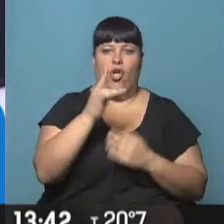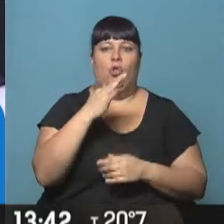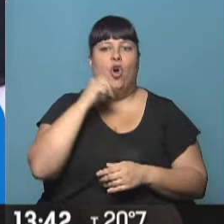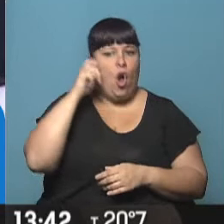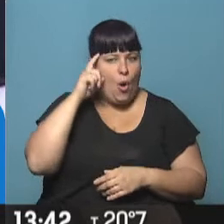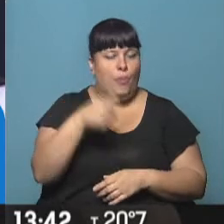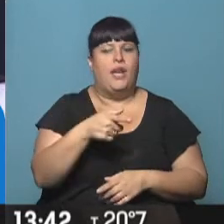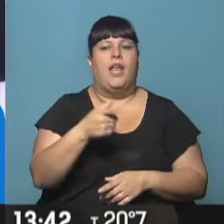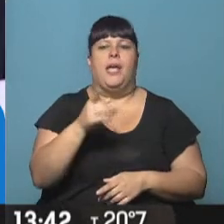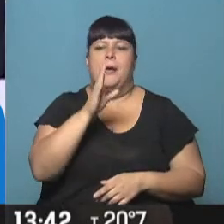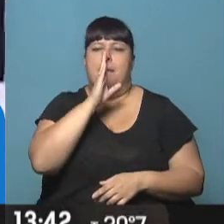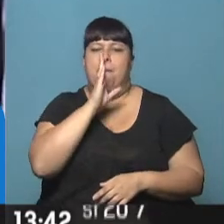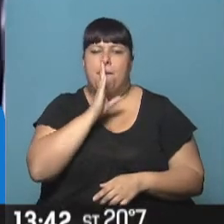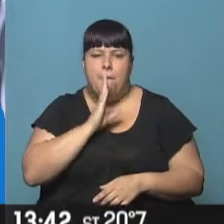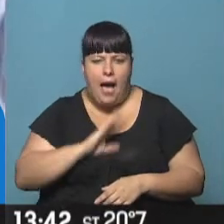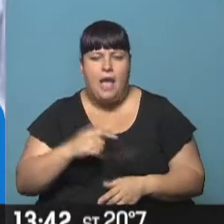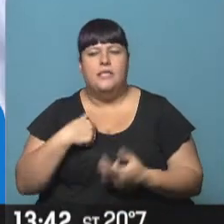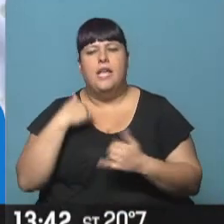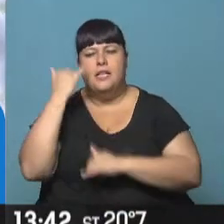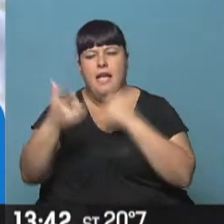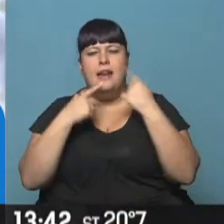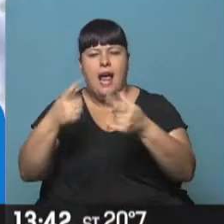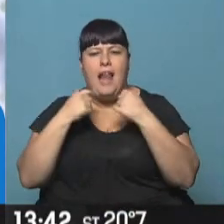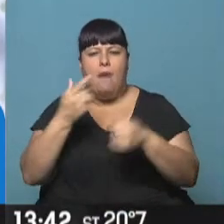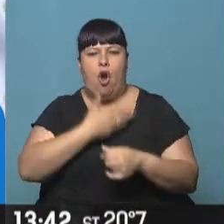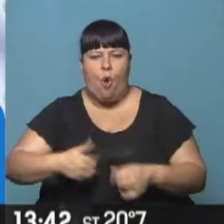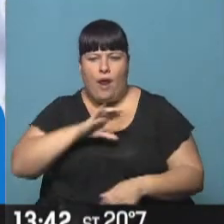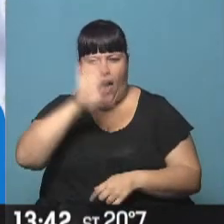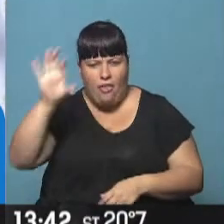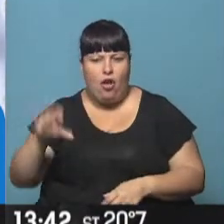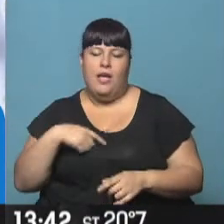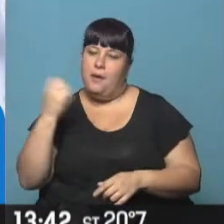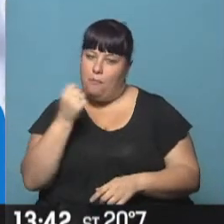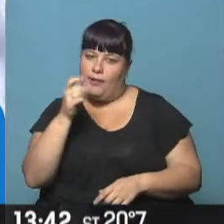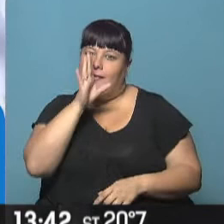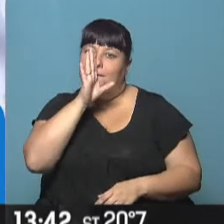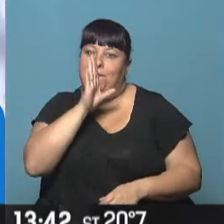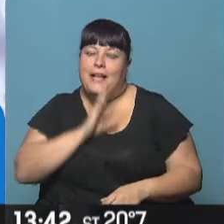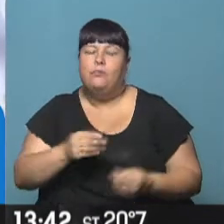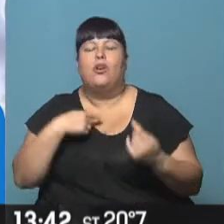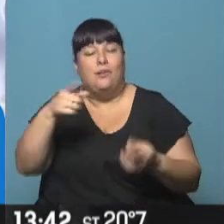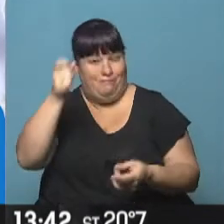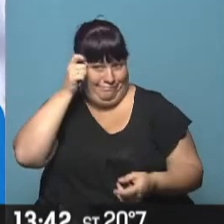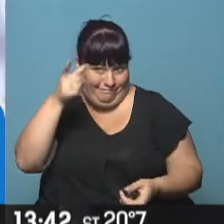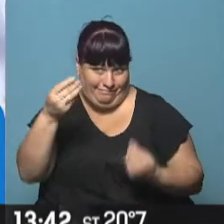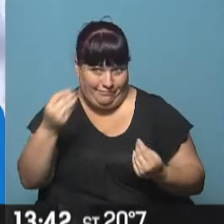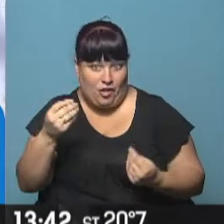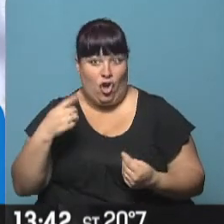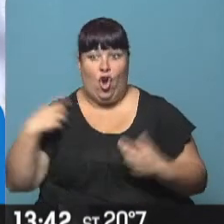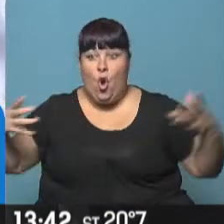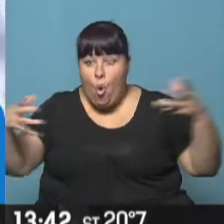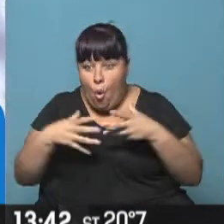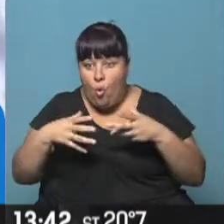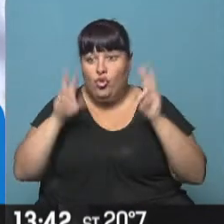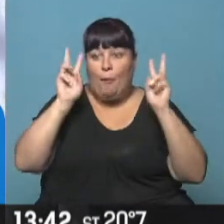con muchísima paciencia, escucharon todos los reclamos de los gobernadores. Rescato esto de la paciencia porque imagínense que todos juntos,